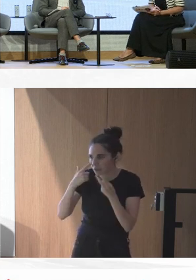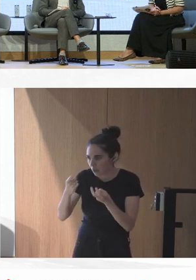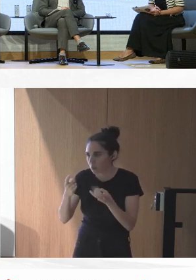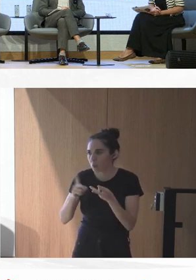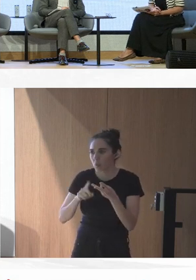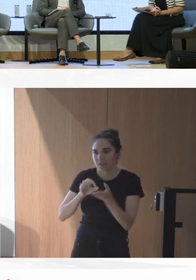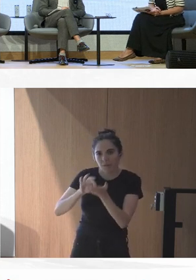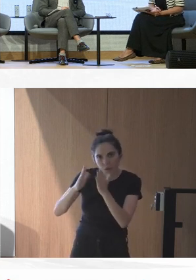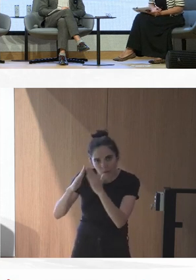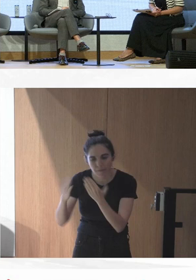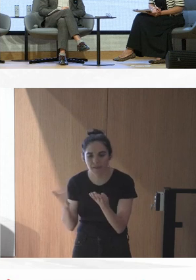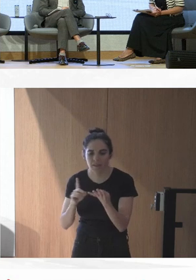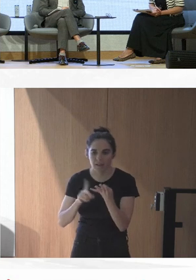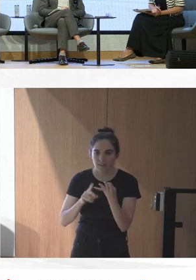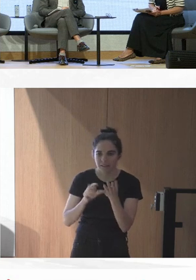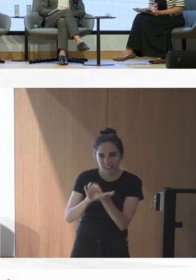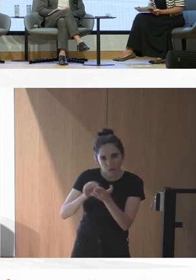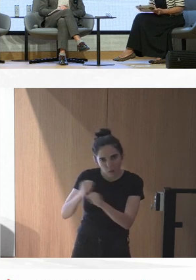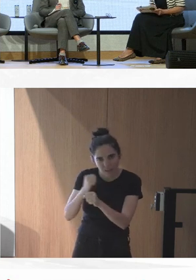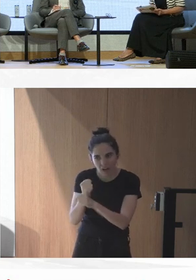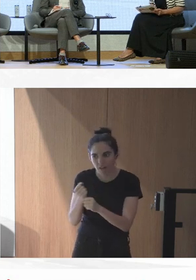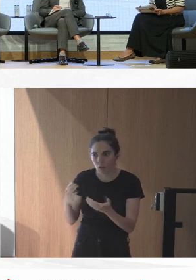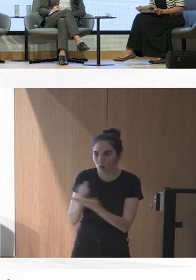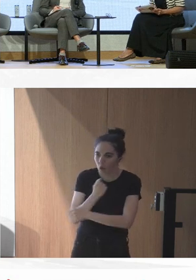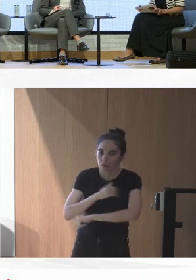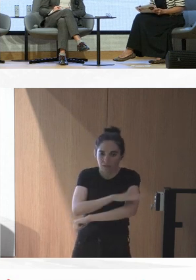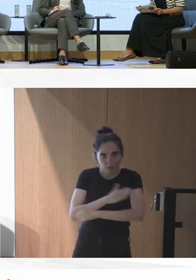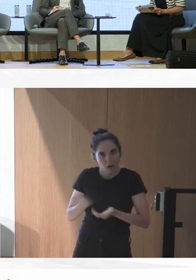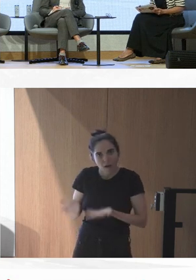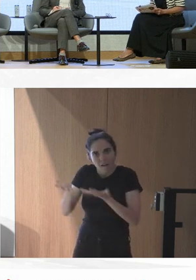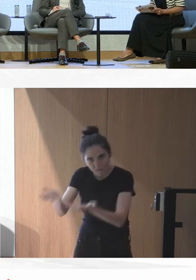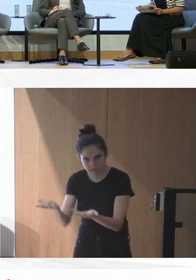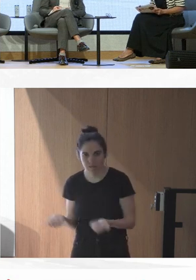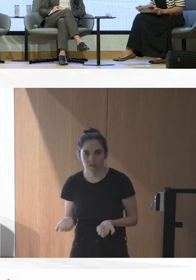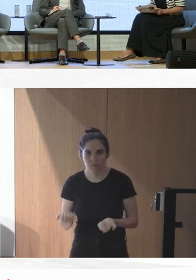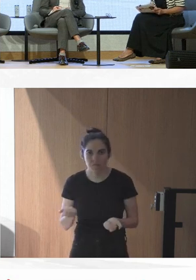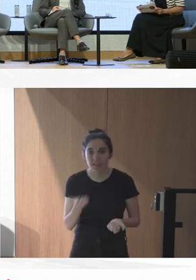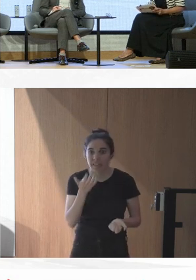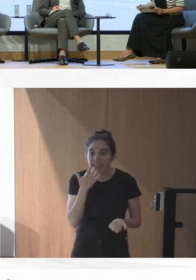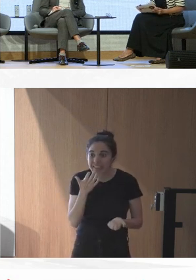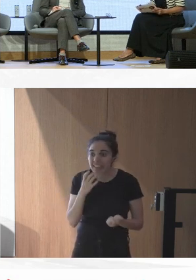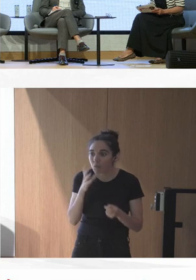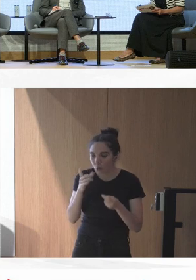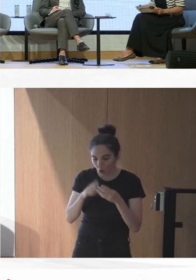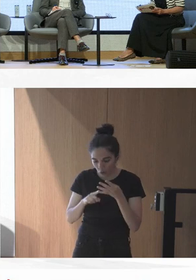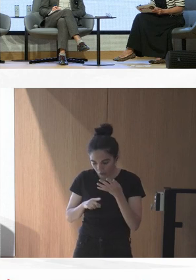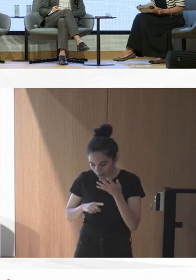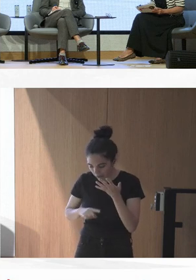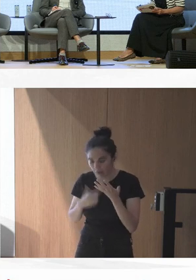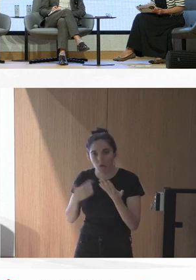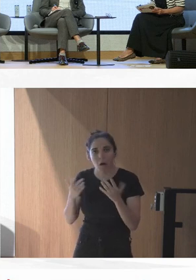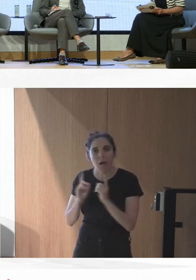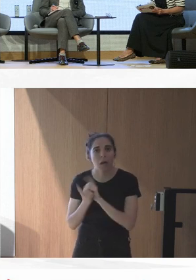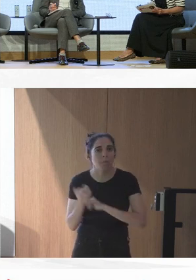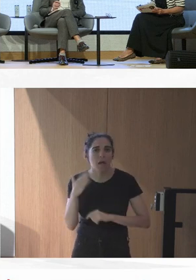servicios de vivienda, a servicios de trabajo. Y creo que si no intervenimos en las causas, entonces no llegaremos realmente a un impacto en la vida de las